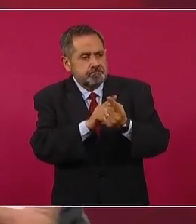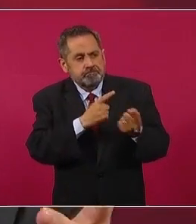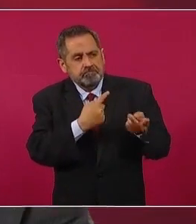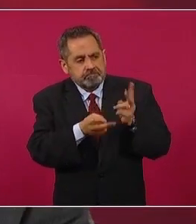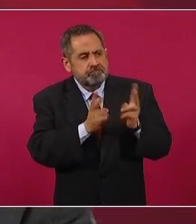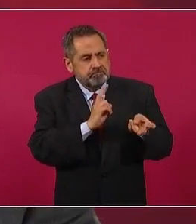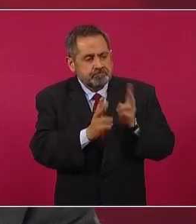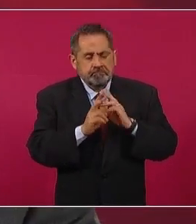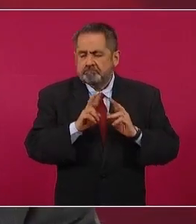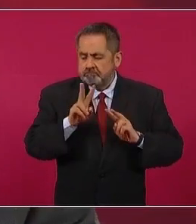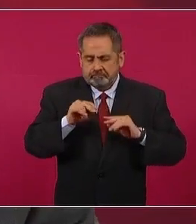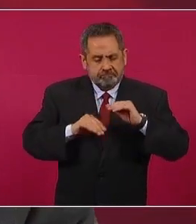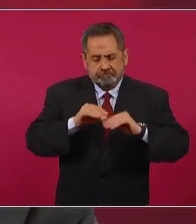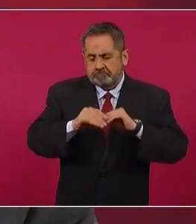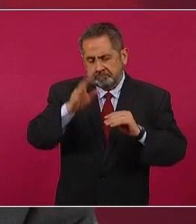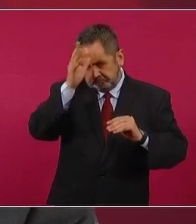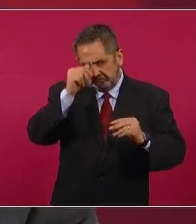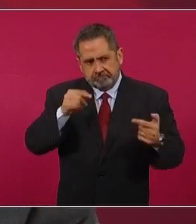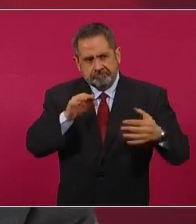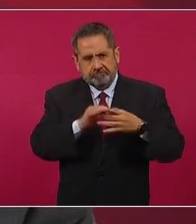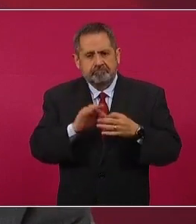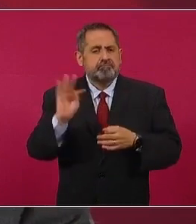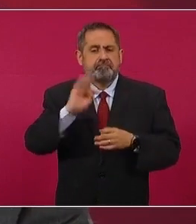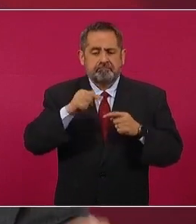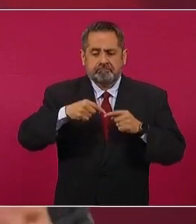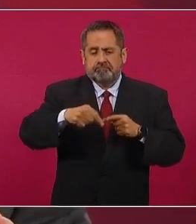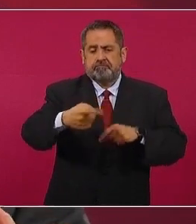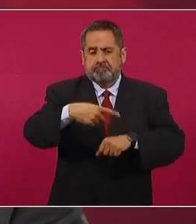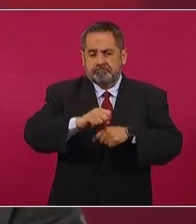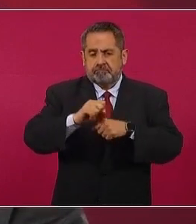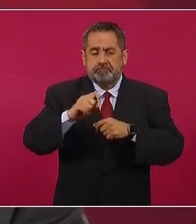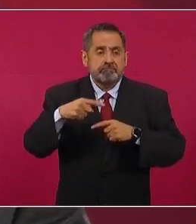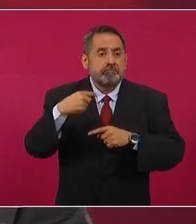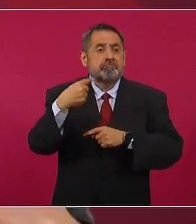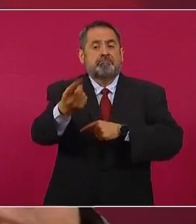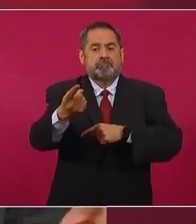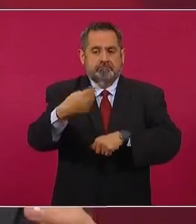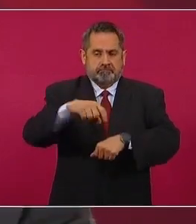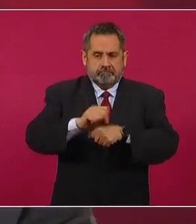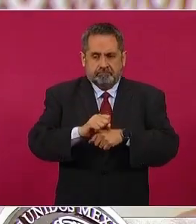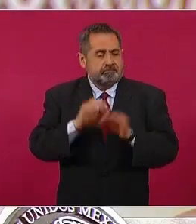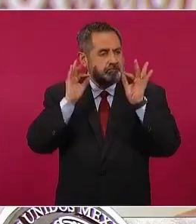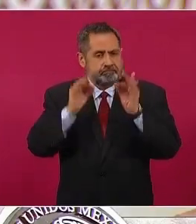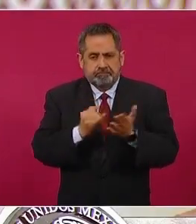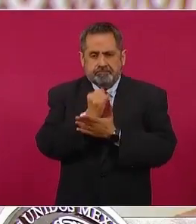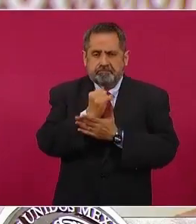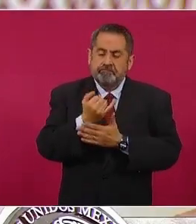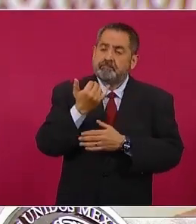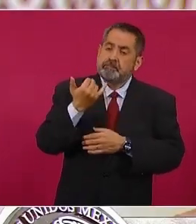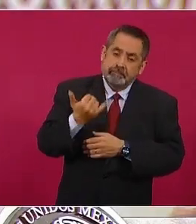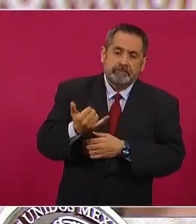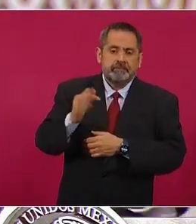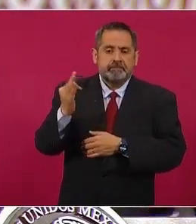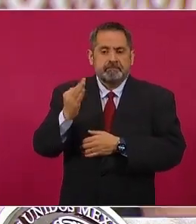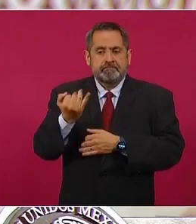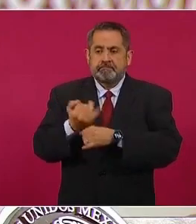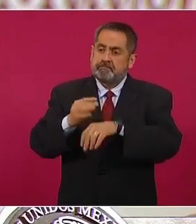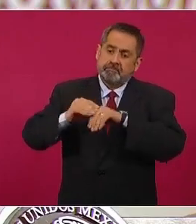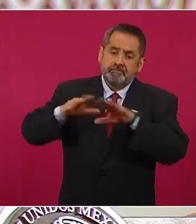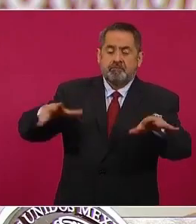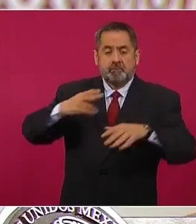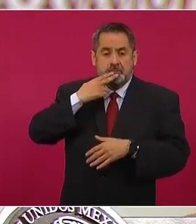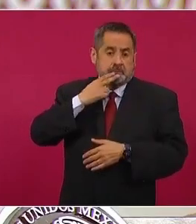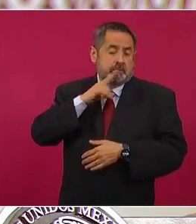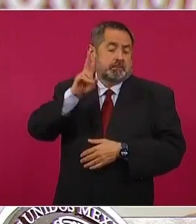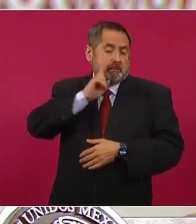negociación. Probablemente en esta semana o la que sigue se concretará y en febrero ya estaría en uso, si no es que en la